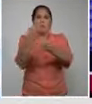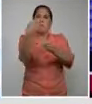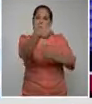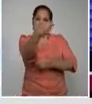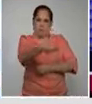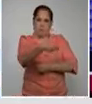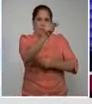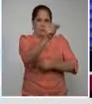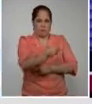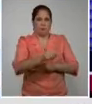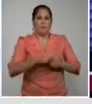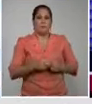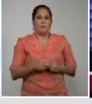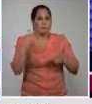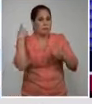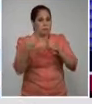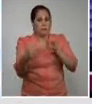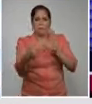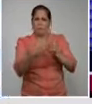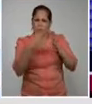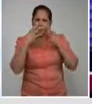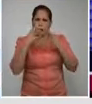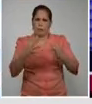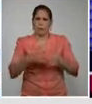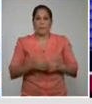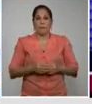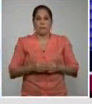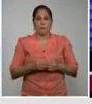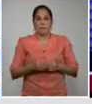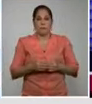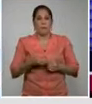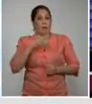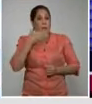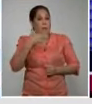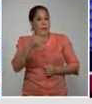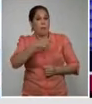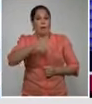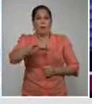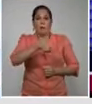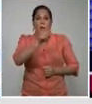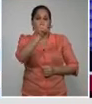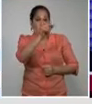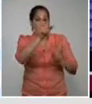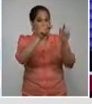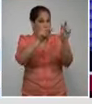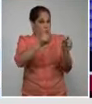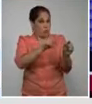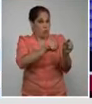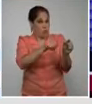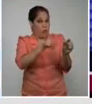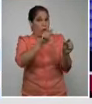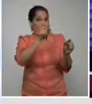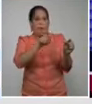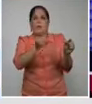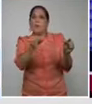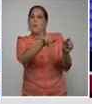elemento importante es, y representa el beneficio, digamos, personal de las personas, es que las personas